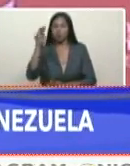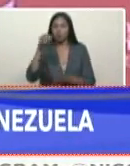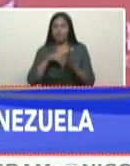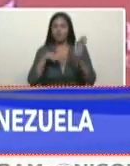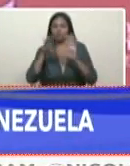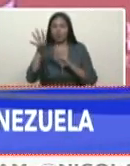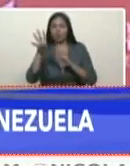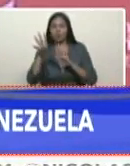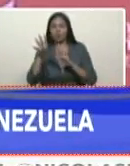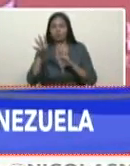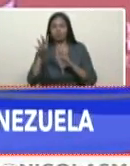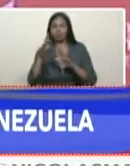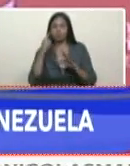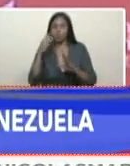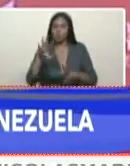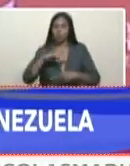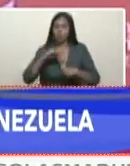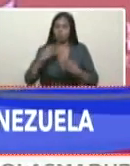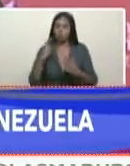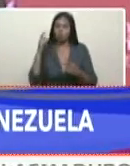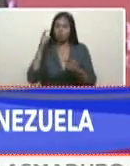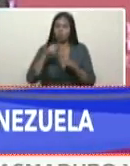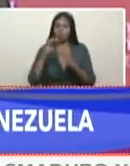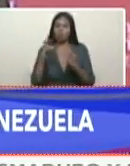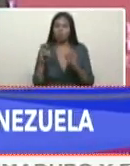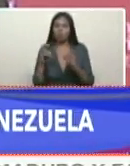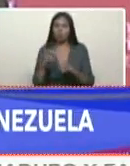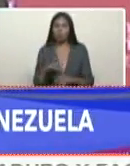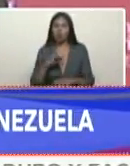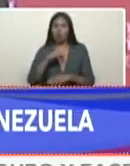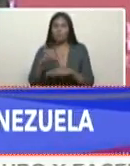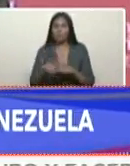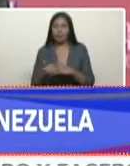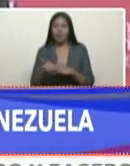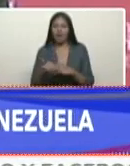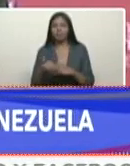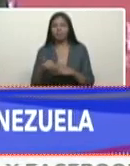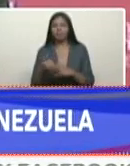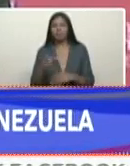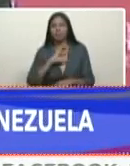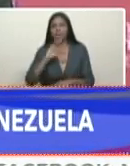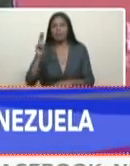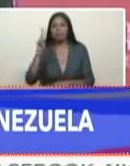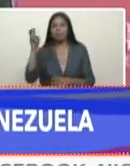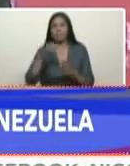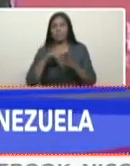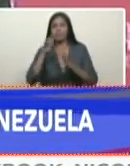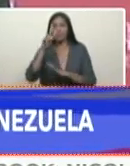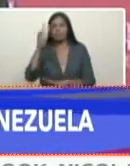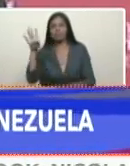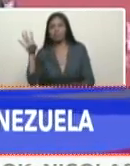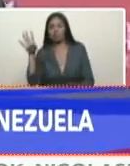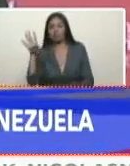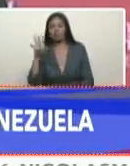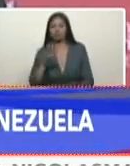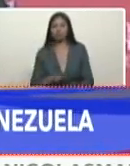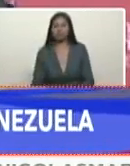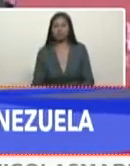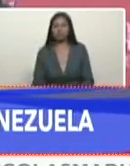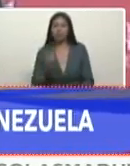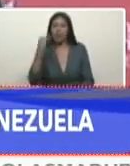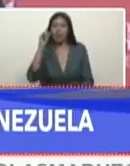2019, vamos a asumir los nuevos retos. Tenemos el plan de la patria 2025. Ahí está la